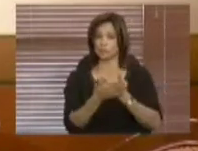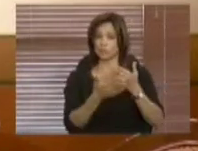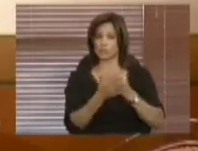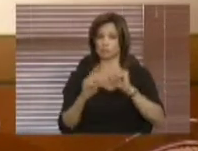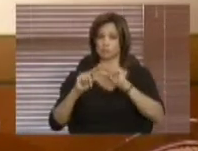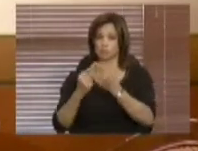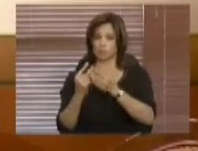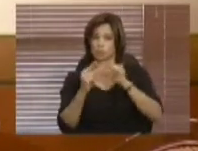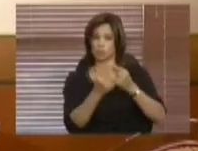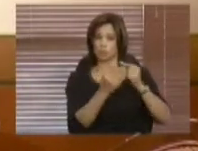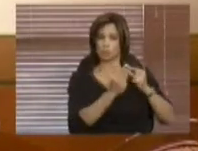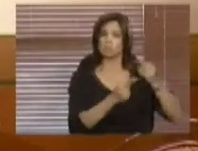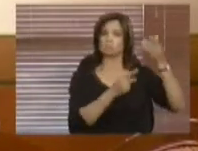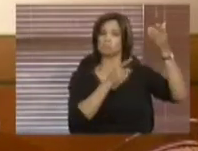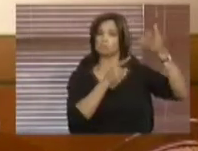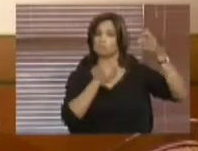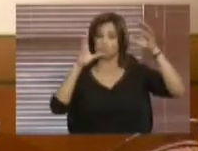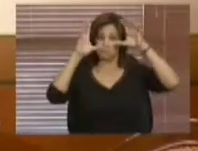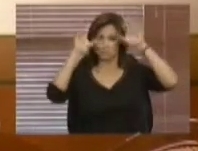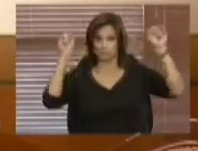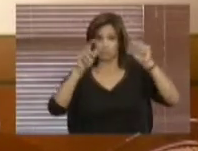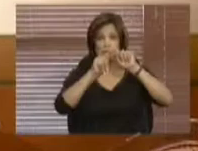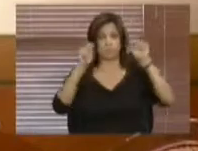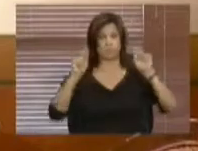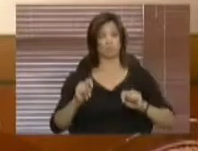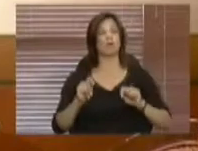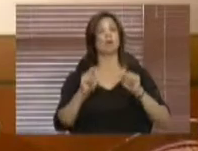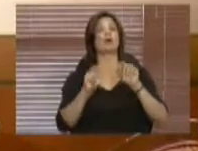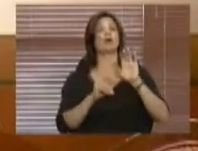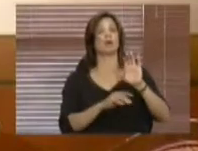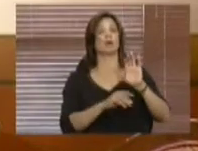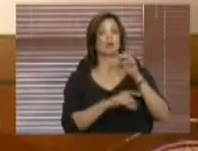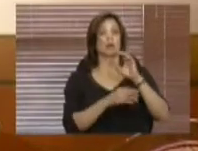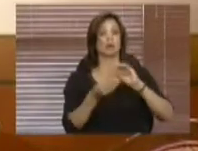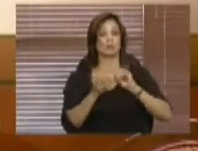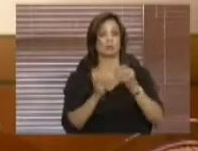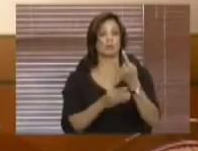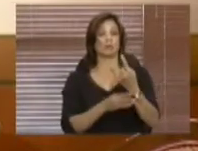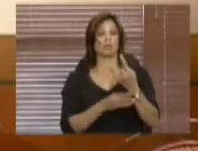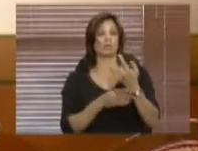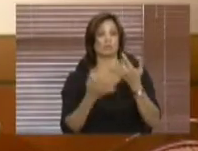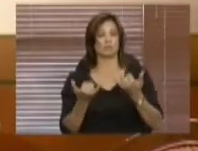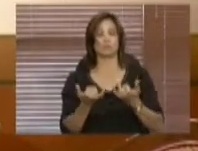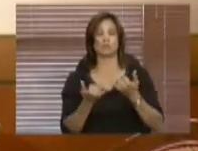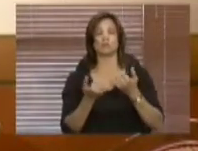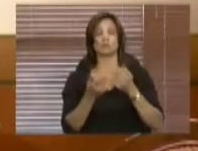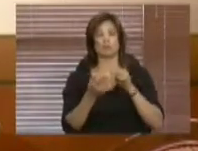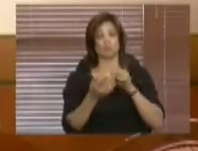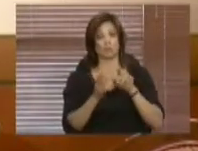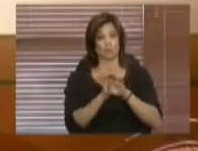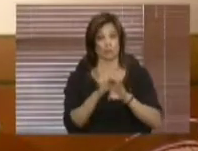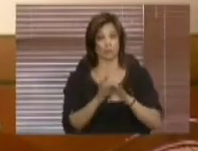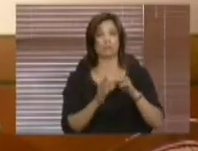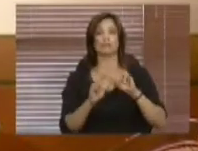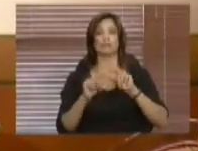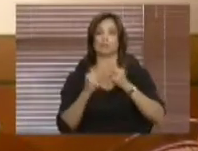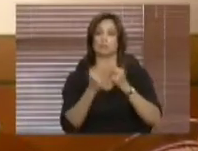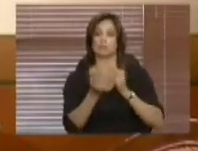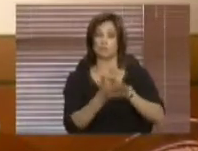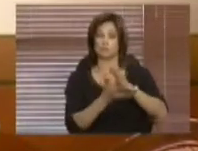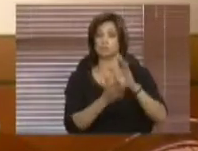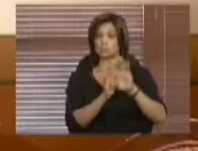colecciones: Discursos del Presidente del Tribunal Constitucional, volumen 1, Vivir en Constitución, y Clásicos de